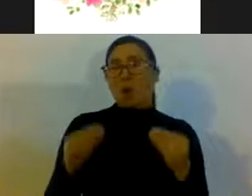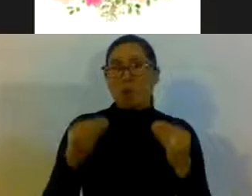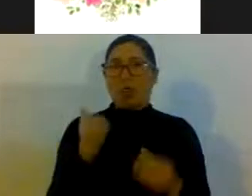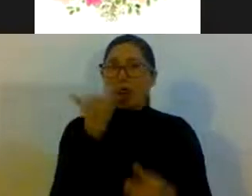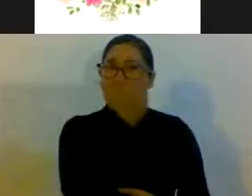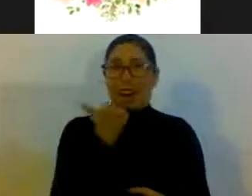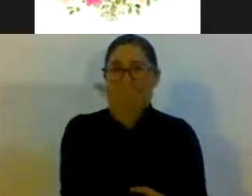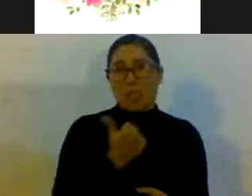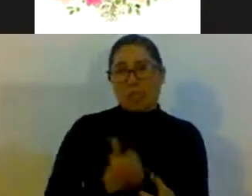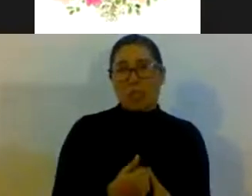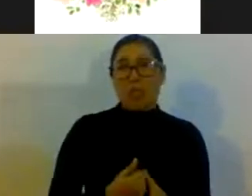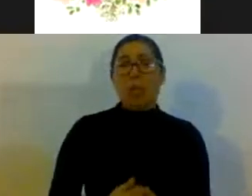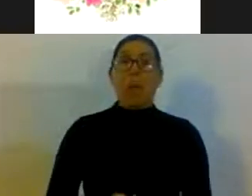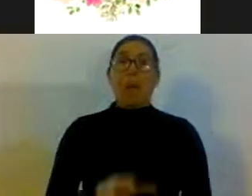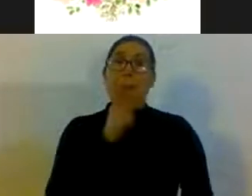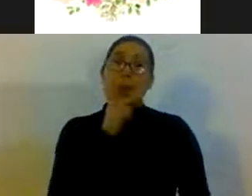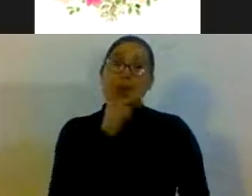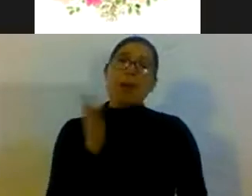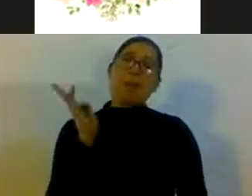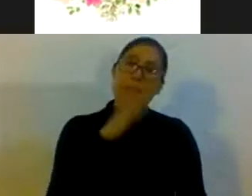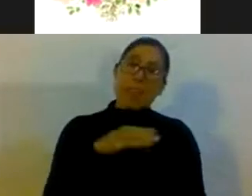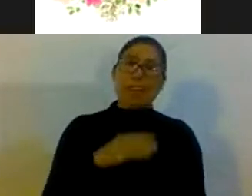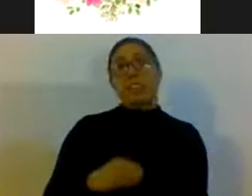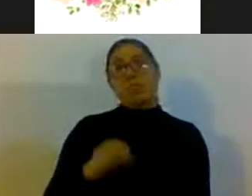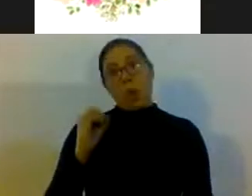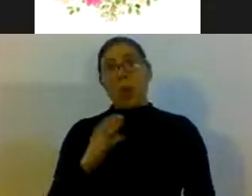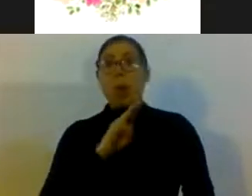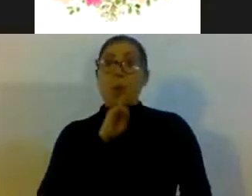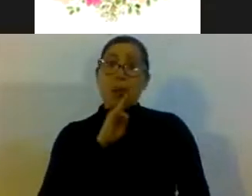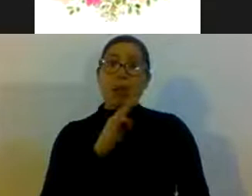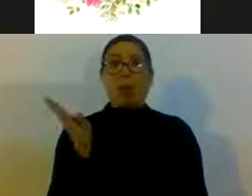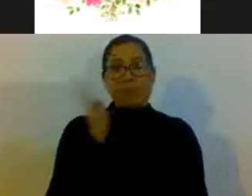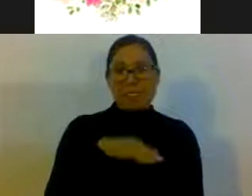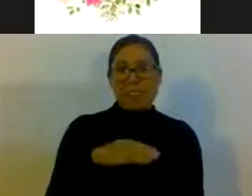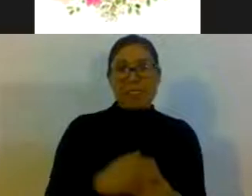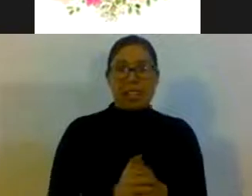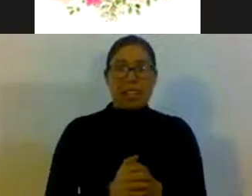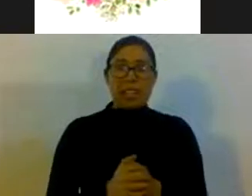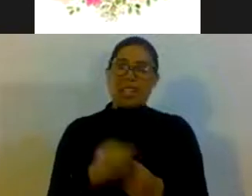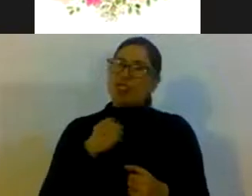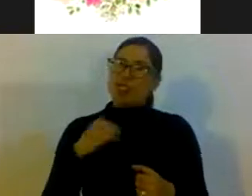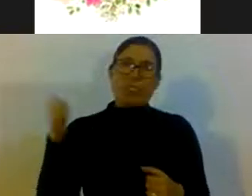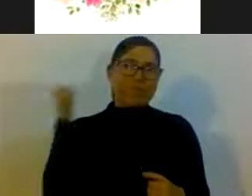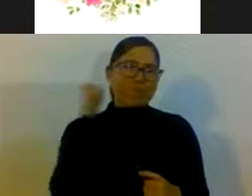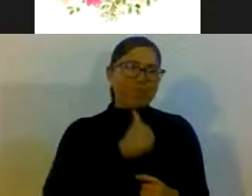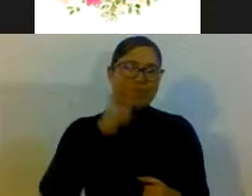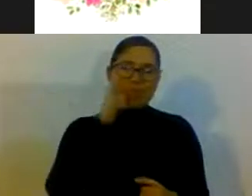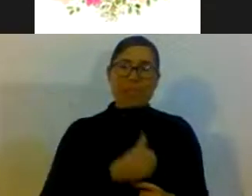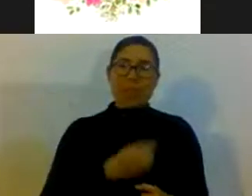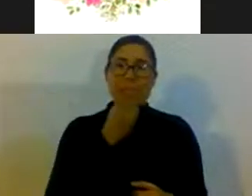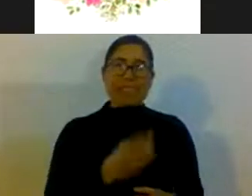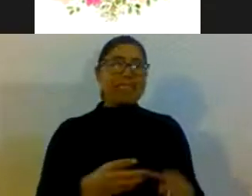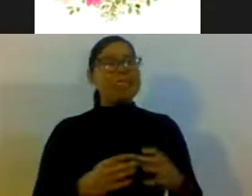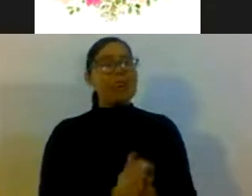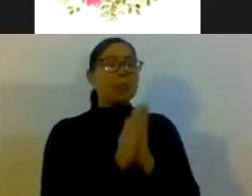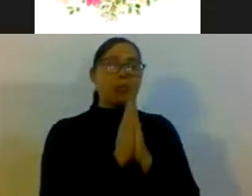diciendo, trabajo con grupos casi siempre de cuarto, quinto y sexto, diciéndoles tengan mucho cuidado, cuídense mucho, no